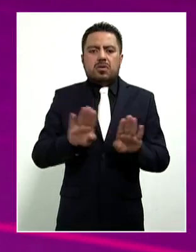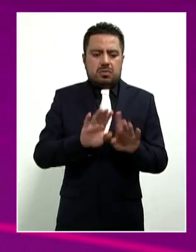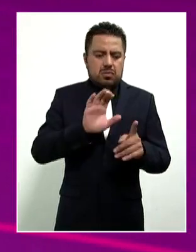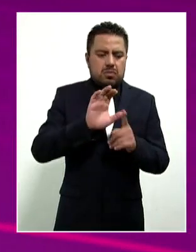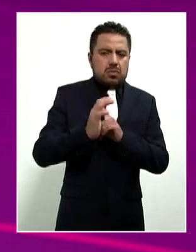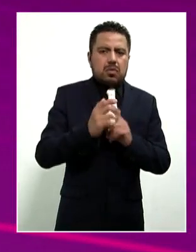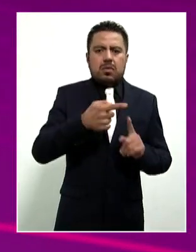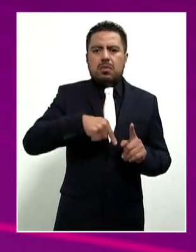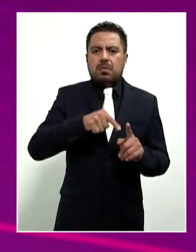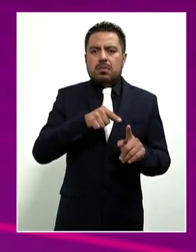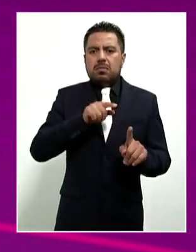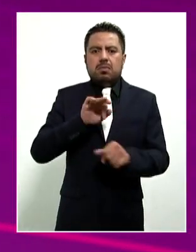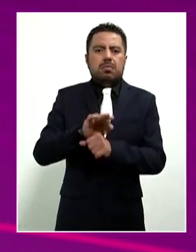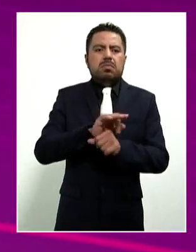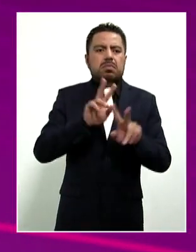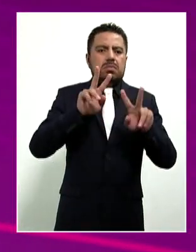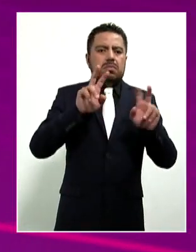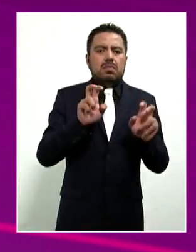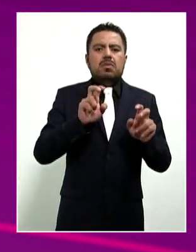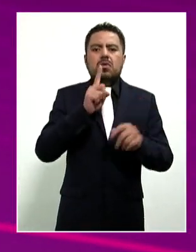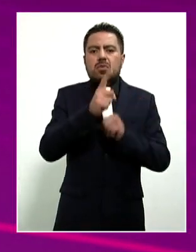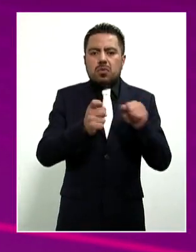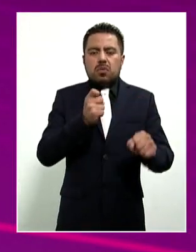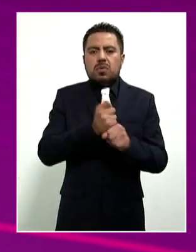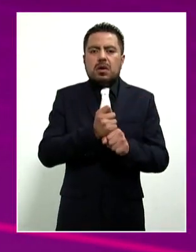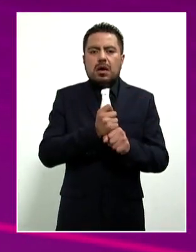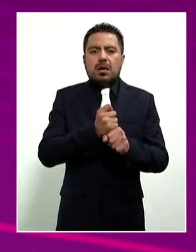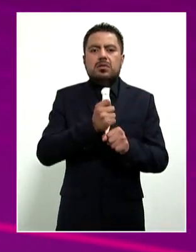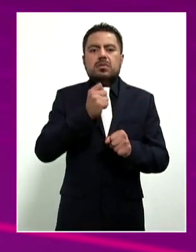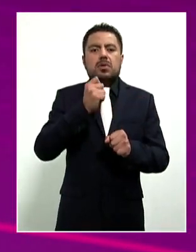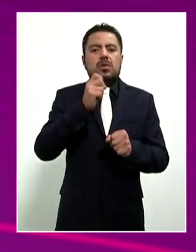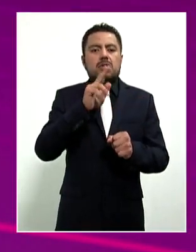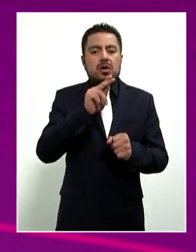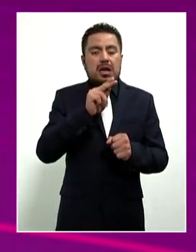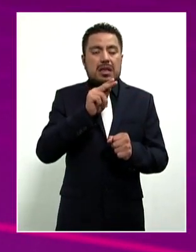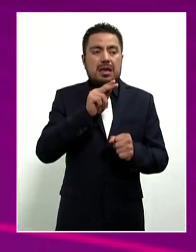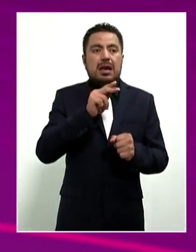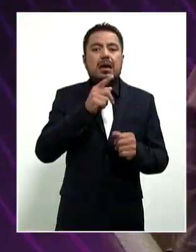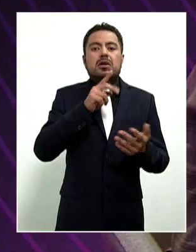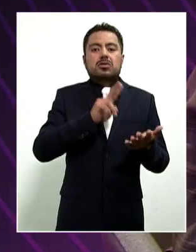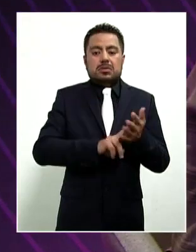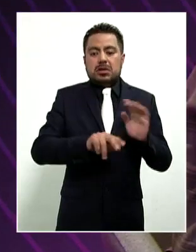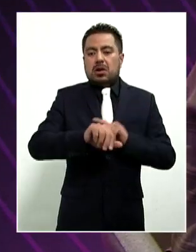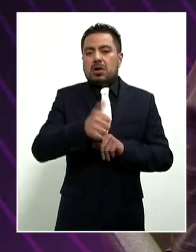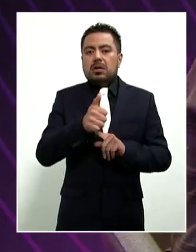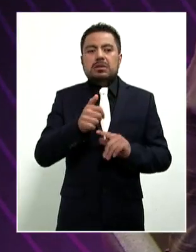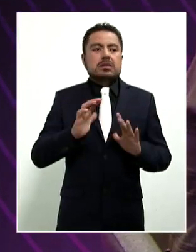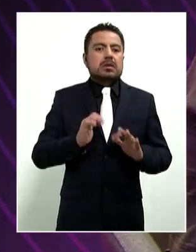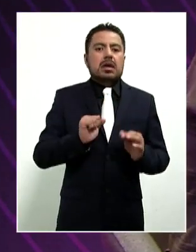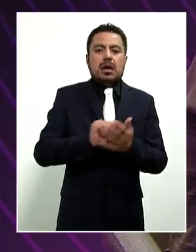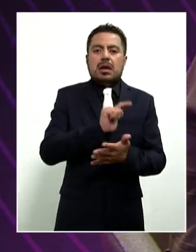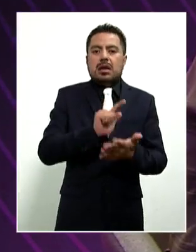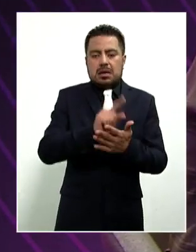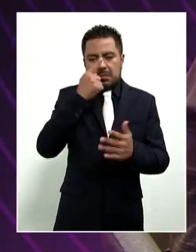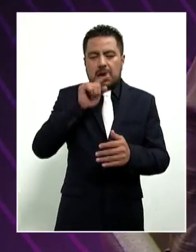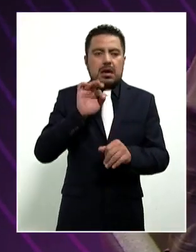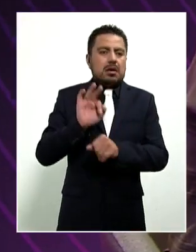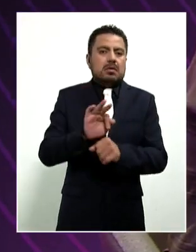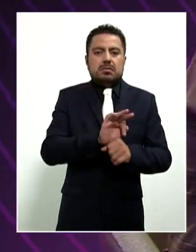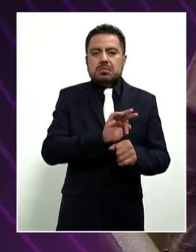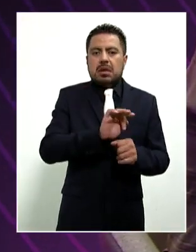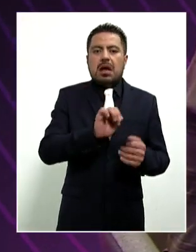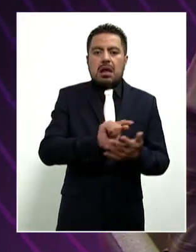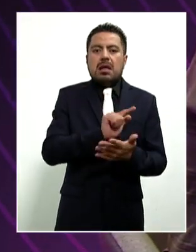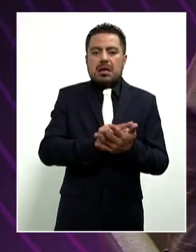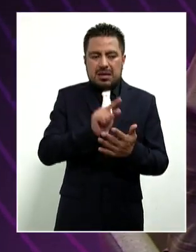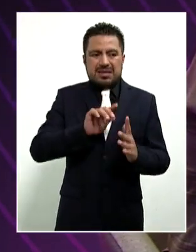comisión que trata del tema en un año 80 y es hasta el año 2011 que hay la ley para refugiados. Estamos hablando